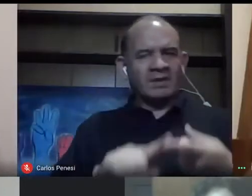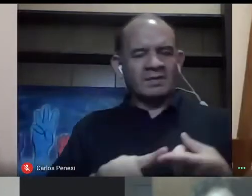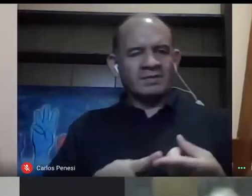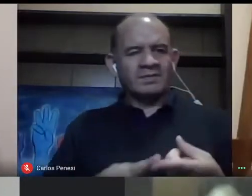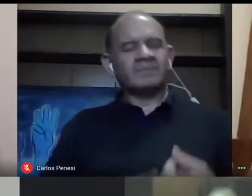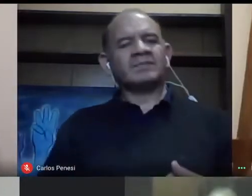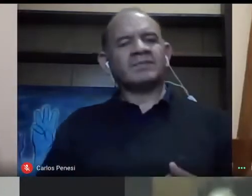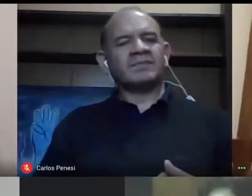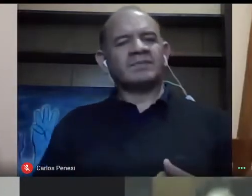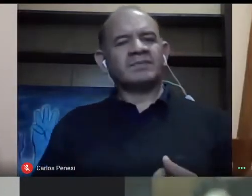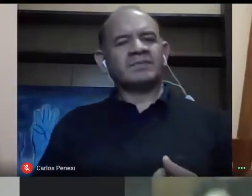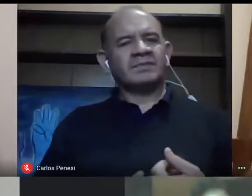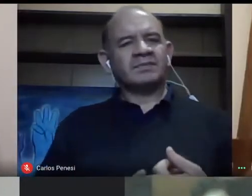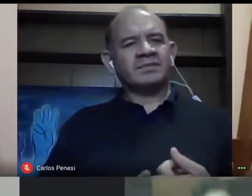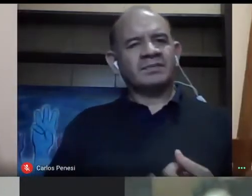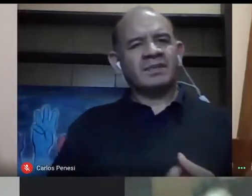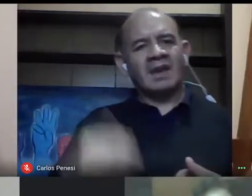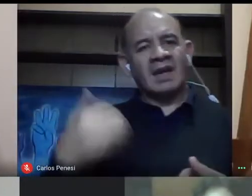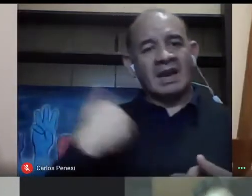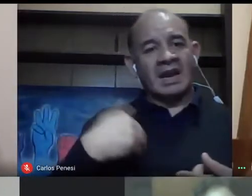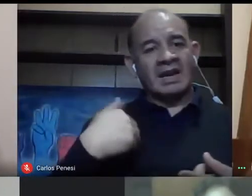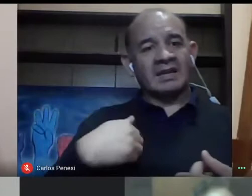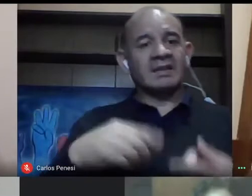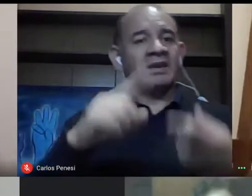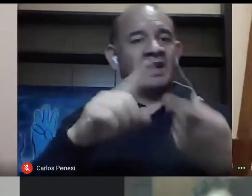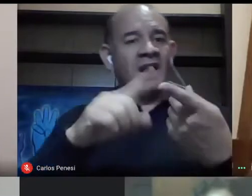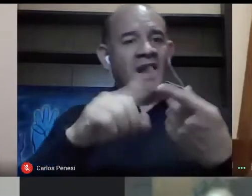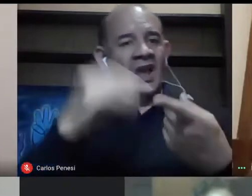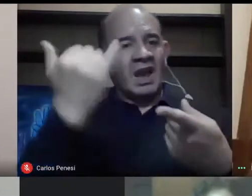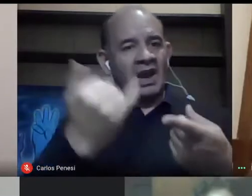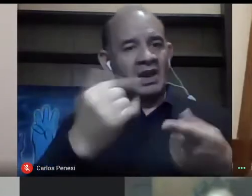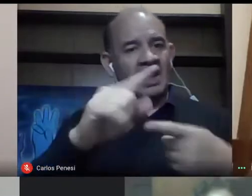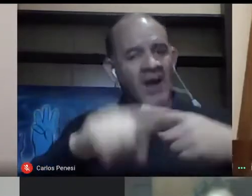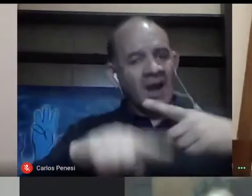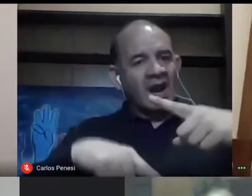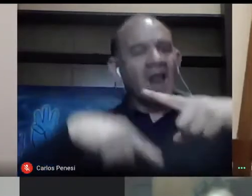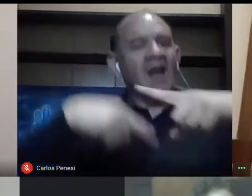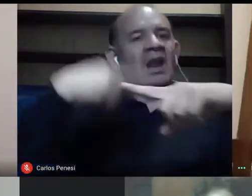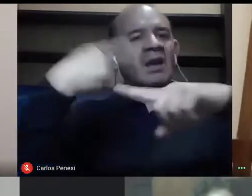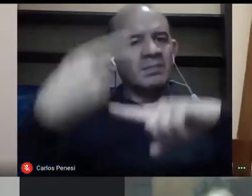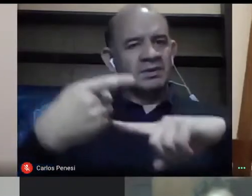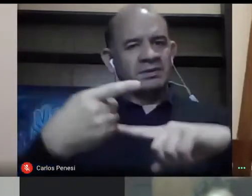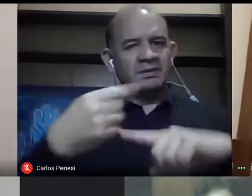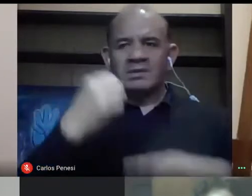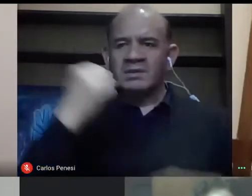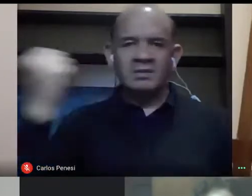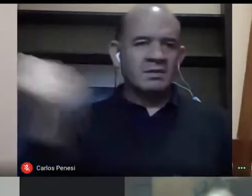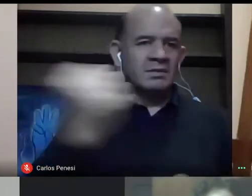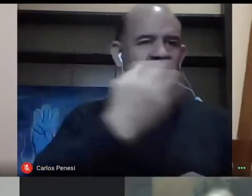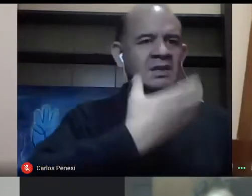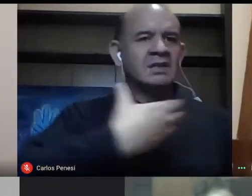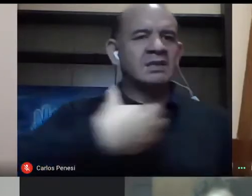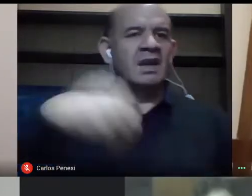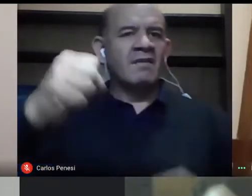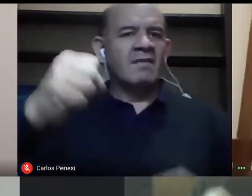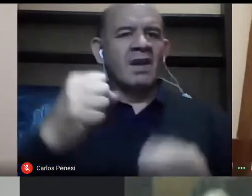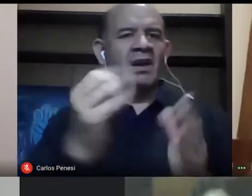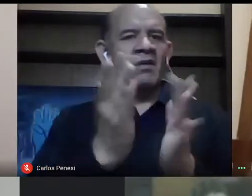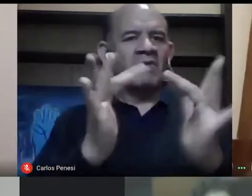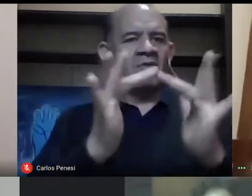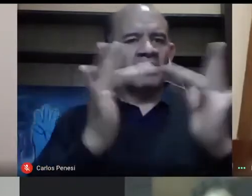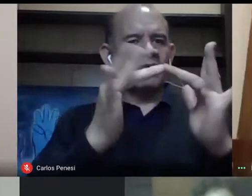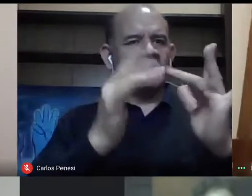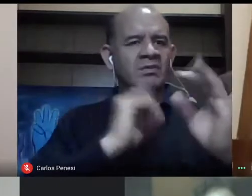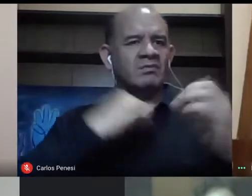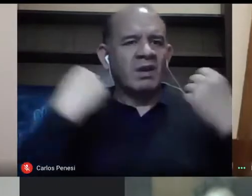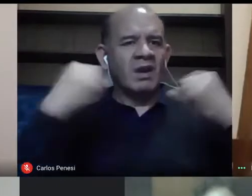propone. Ya lo logramos acá en Argentina, la ley está hecha, y ahora la próxima cáscara de la cebolla es la más linda, llevarlo a la práctica, llevarlo a resultados reales.